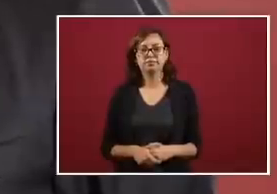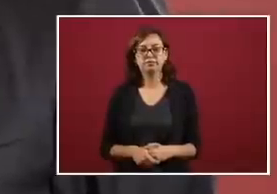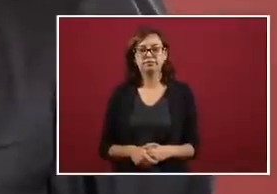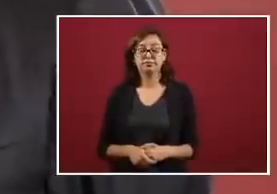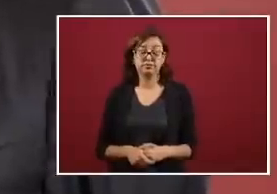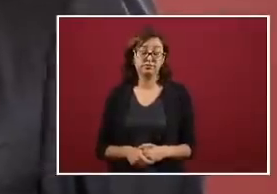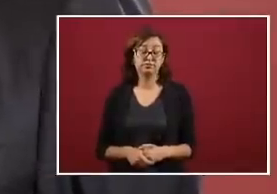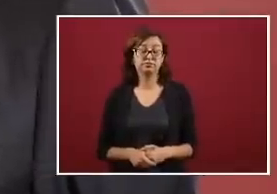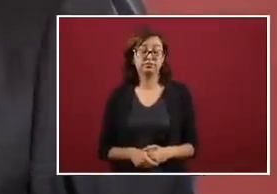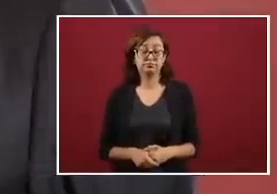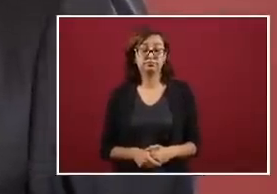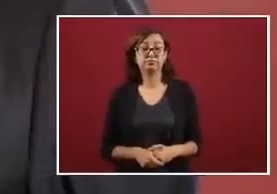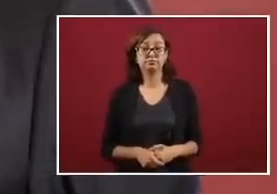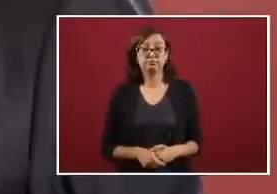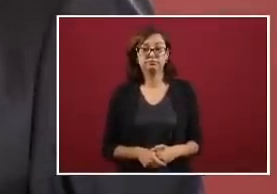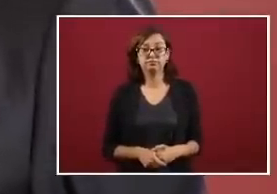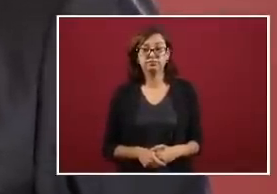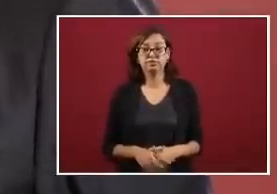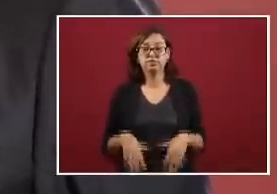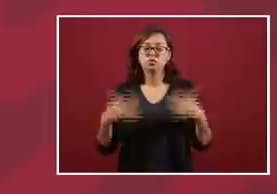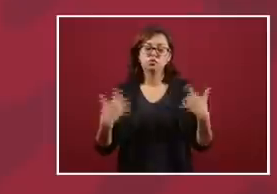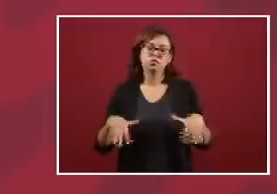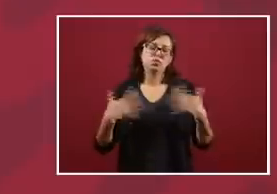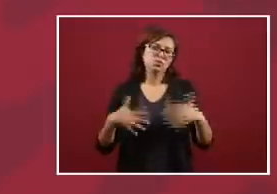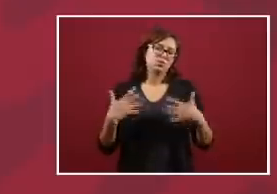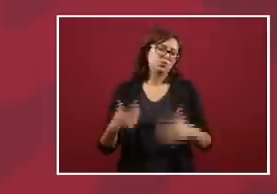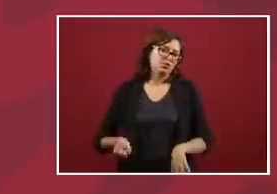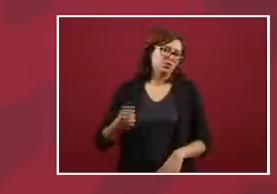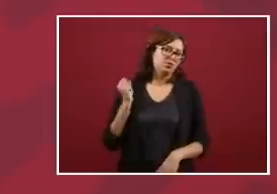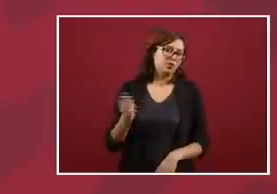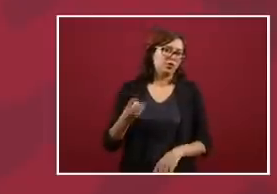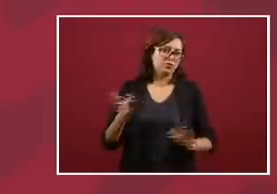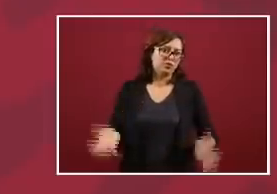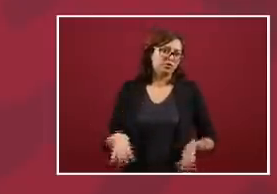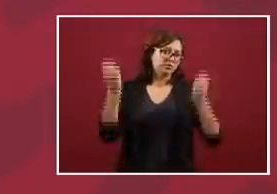O sea, de la que nos salvamos.